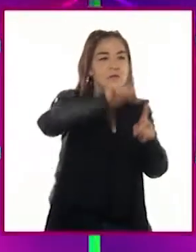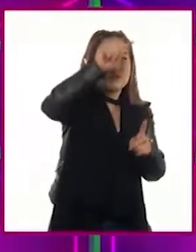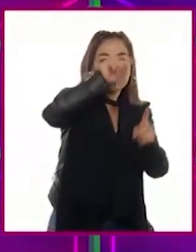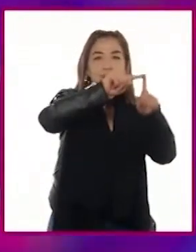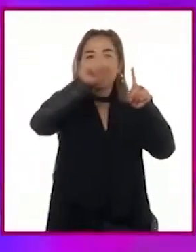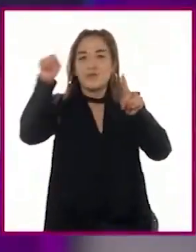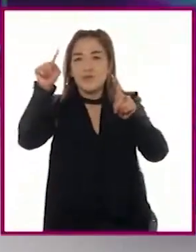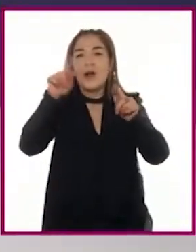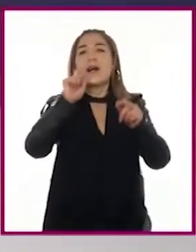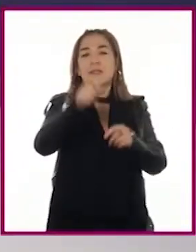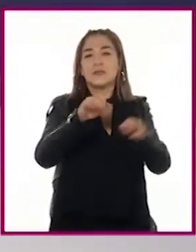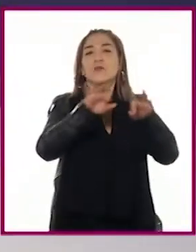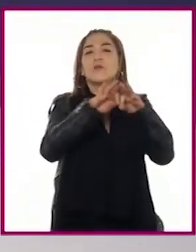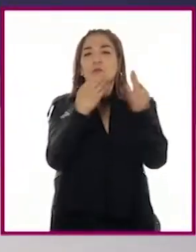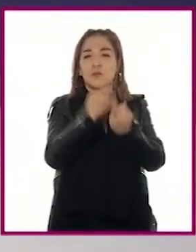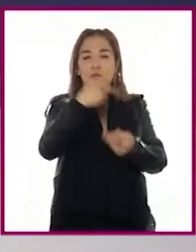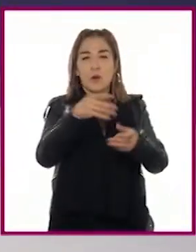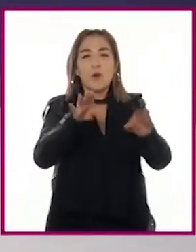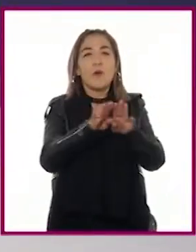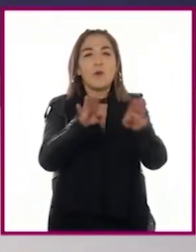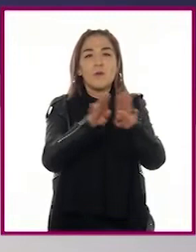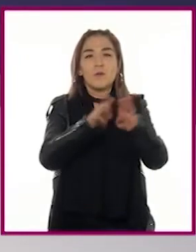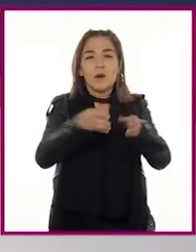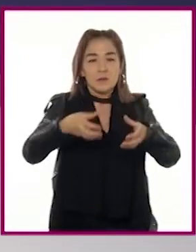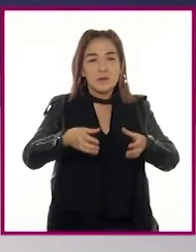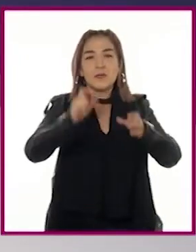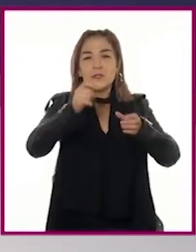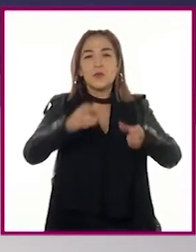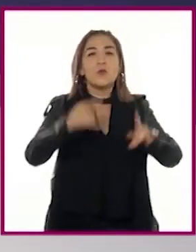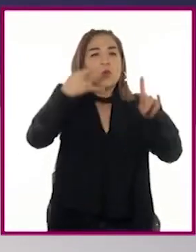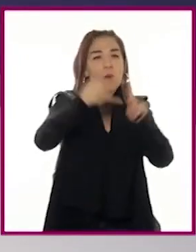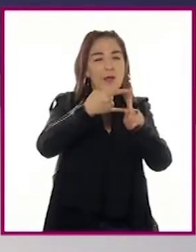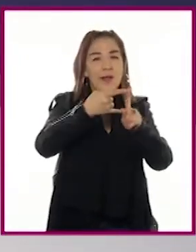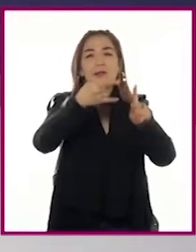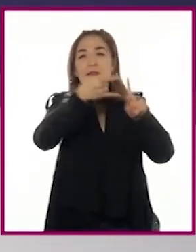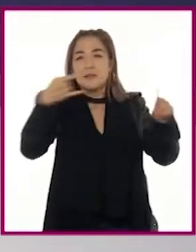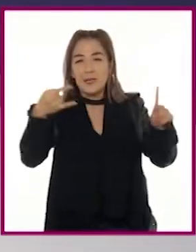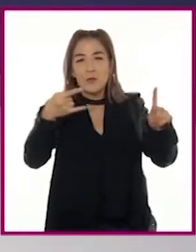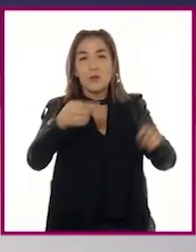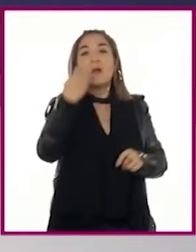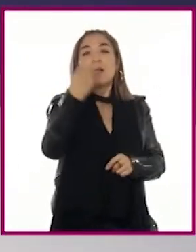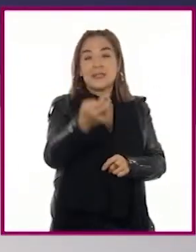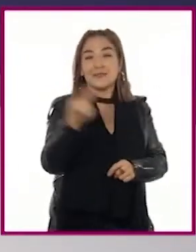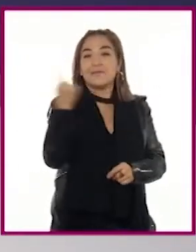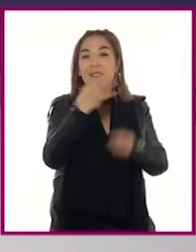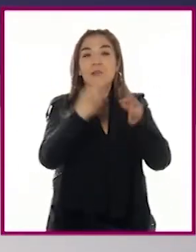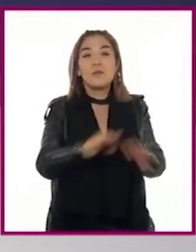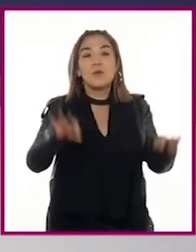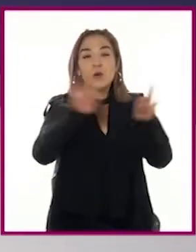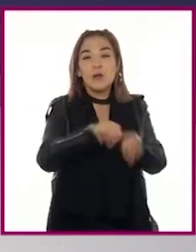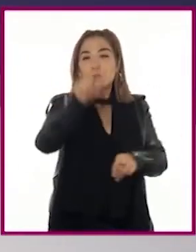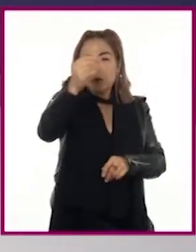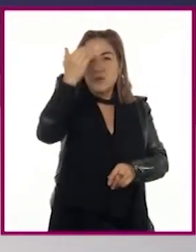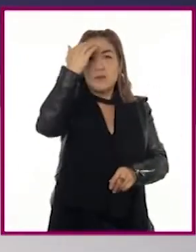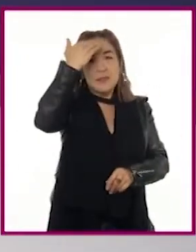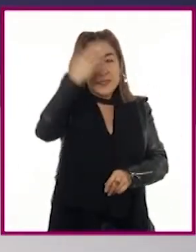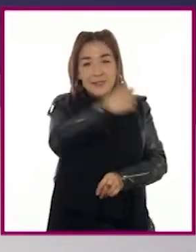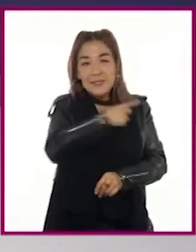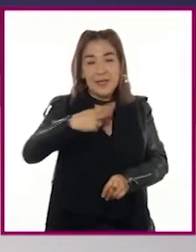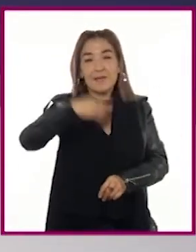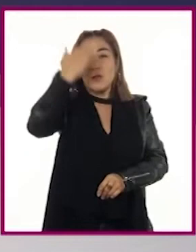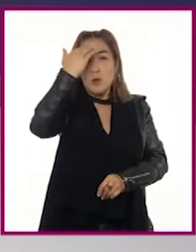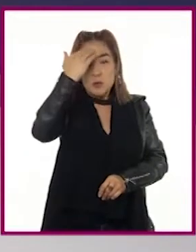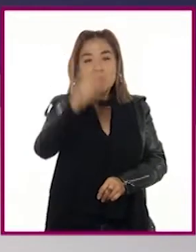cuerpos geométricos. Por esta misma razón, comprender los conceptos fundamentales va más allá de memorizar su